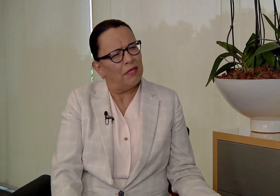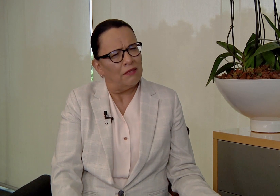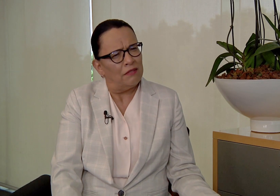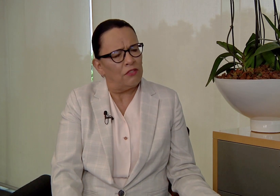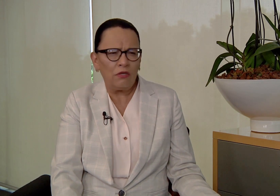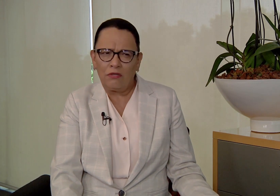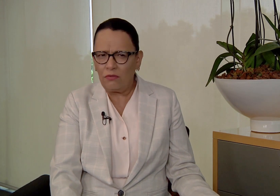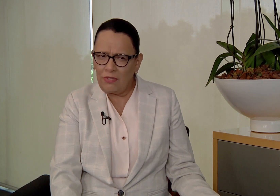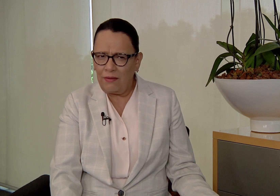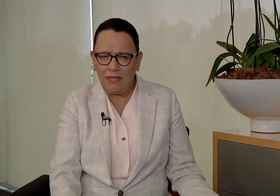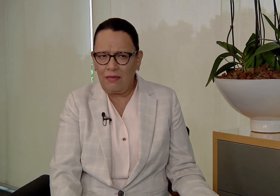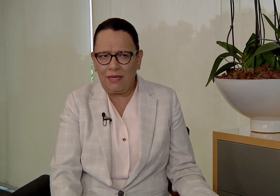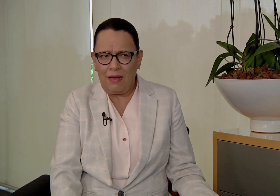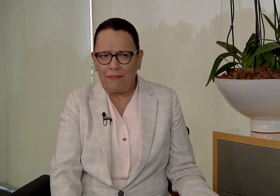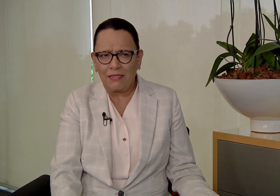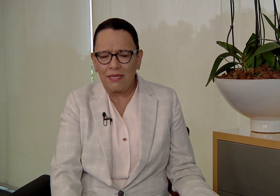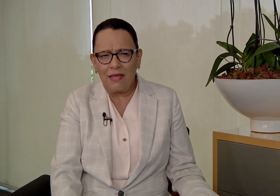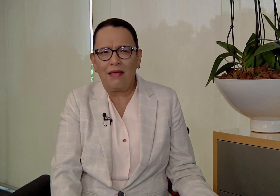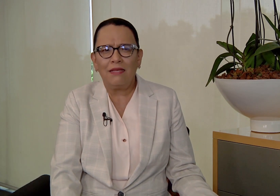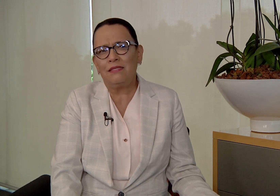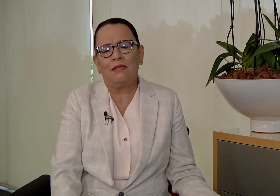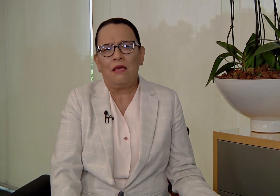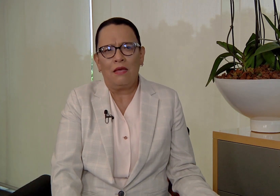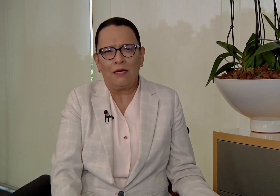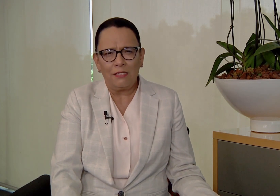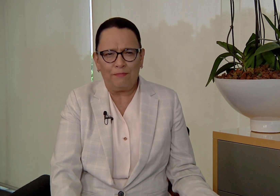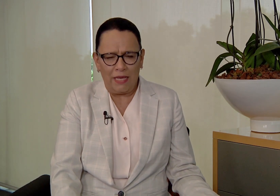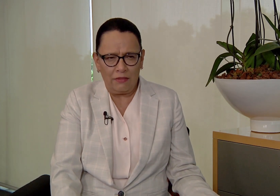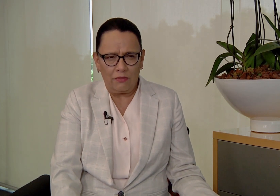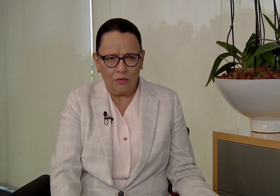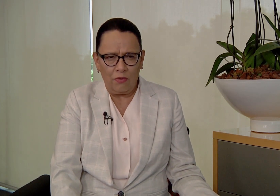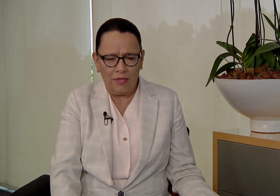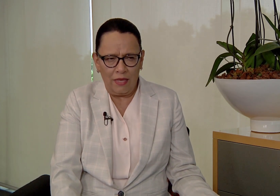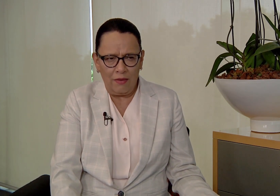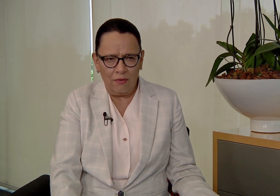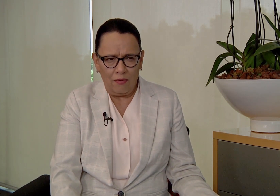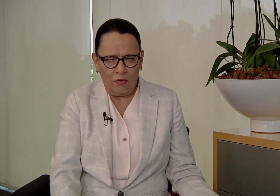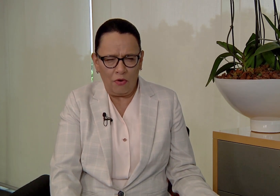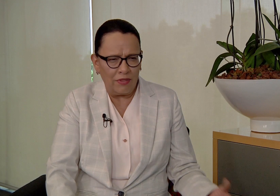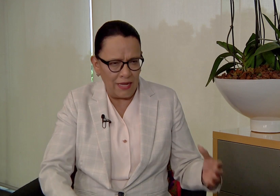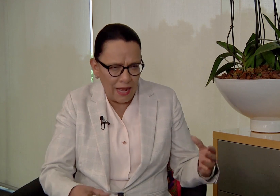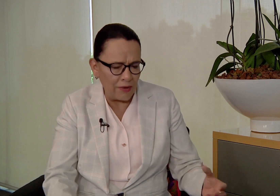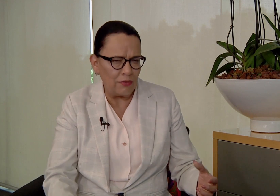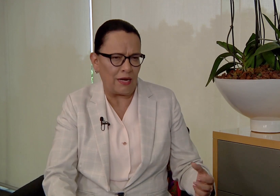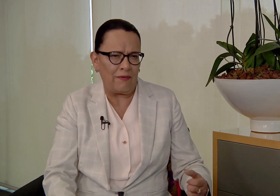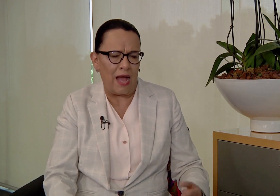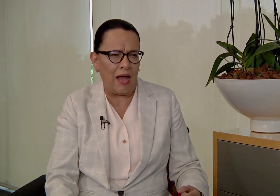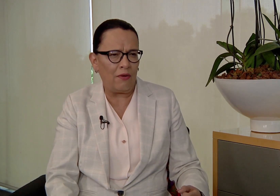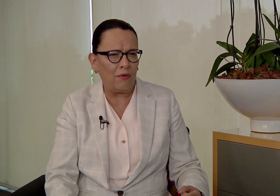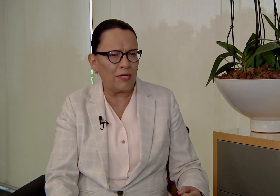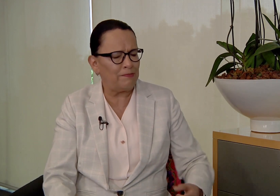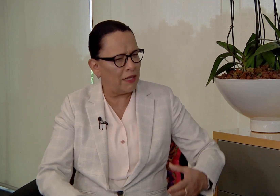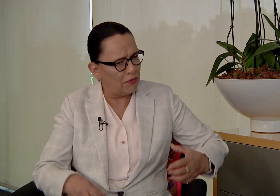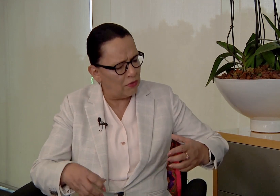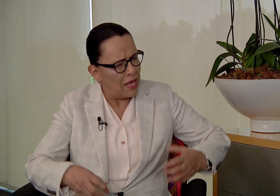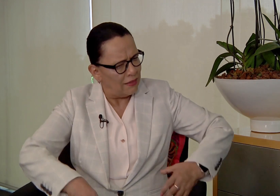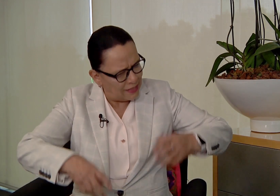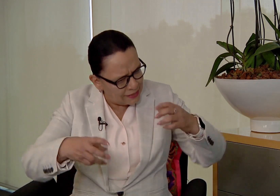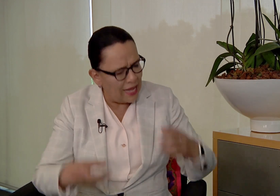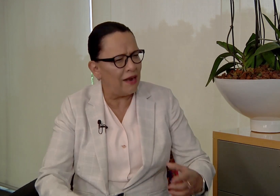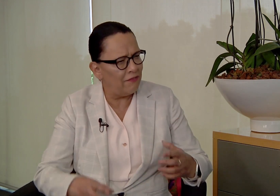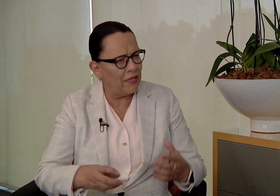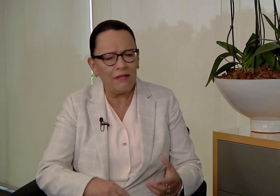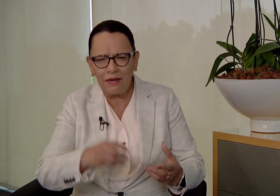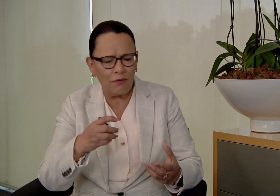qué. Yo no dudaba de capacidades respecto de coordinar un trabajo, respecto